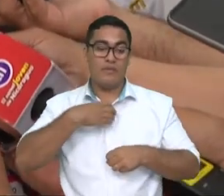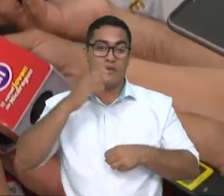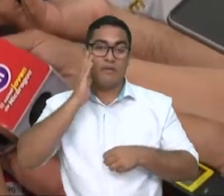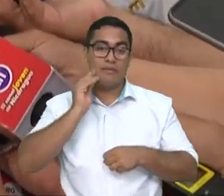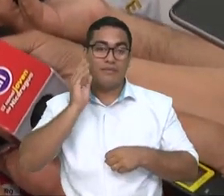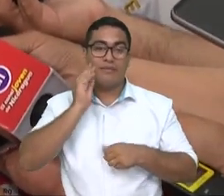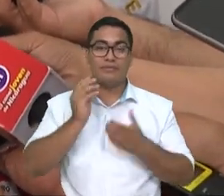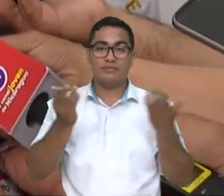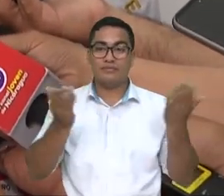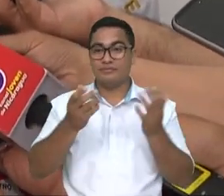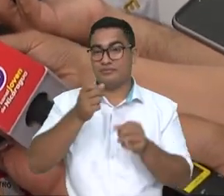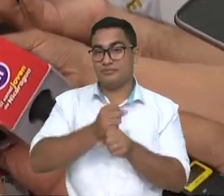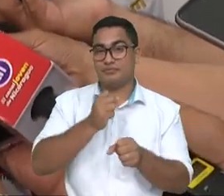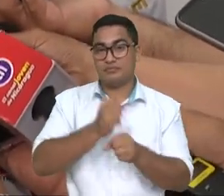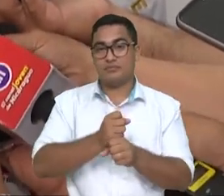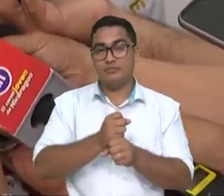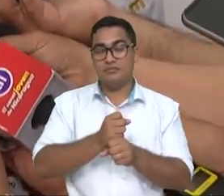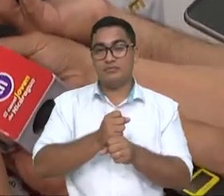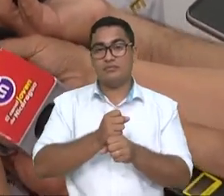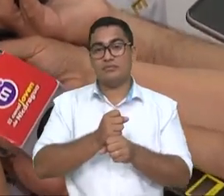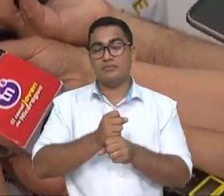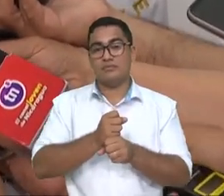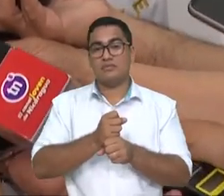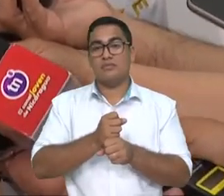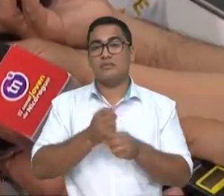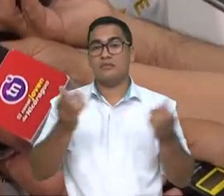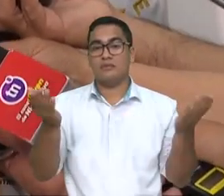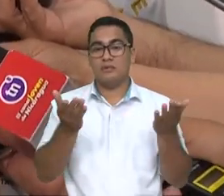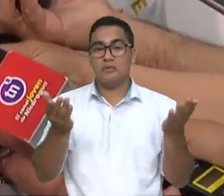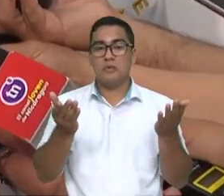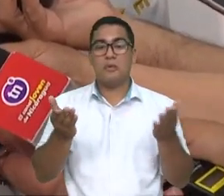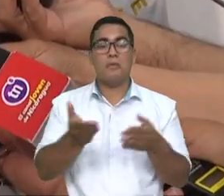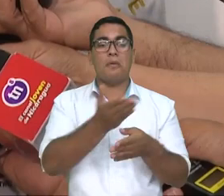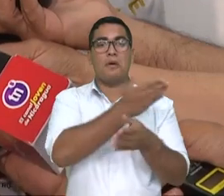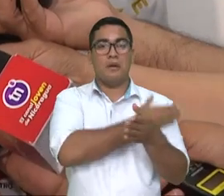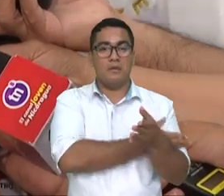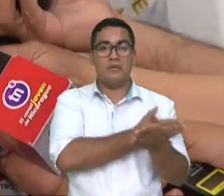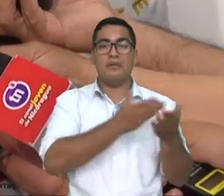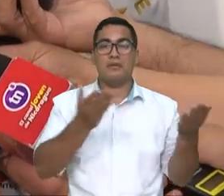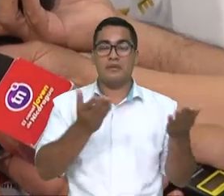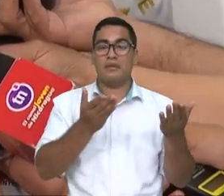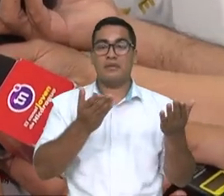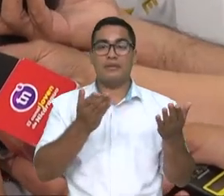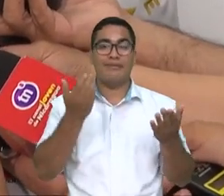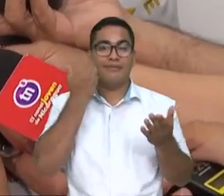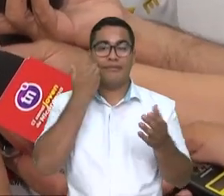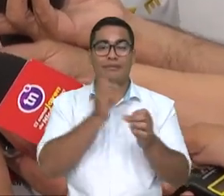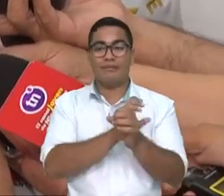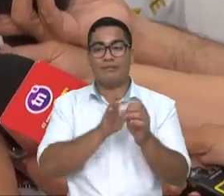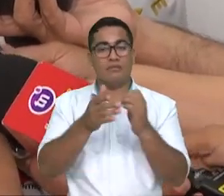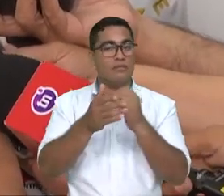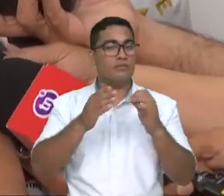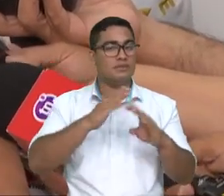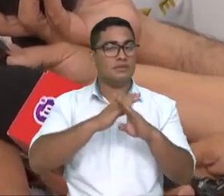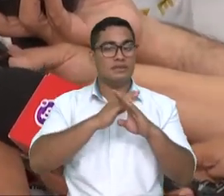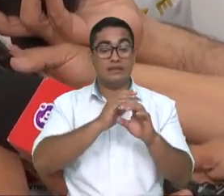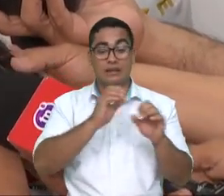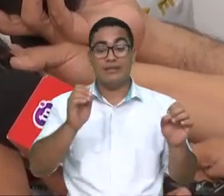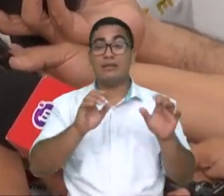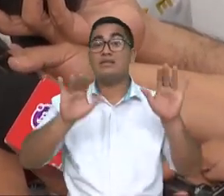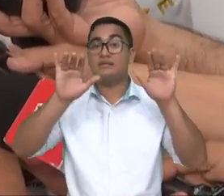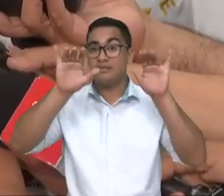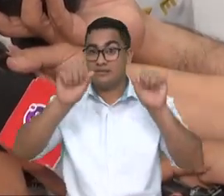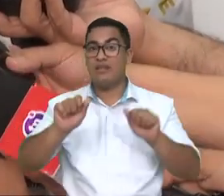el trabajo que hemos desarrollado hasta ahora, primero en la primera etapa, es decir, todavía sin el COVID y ya con el COVID, como ustedes